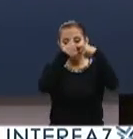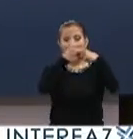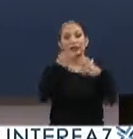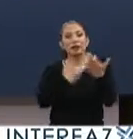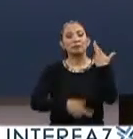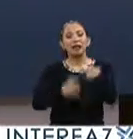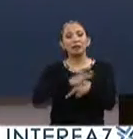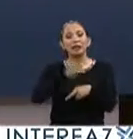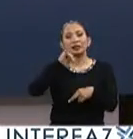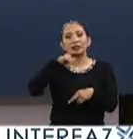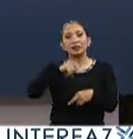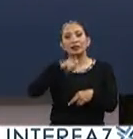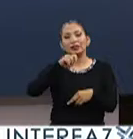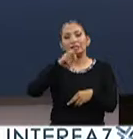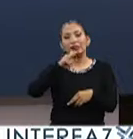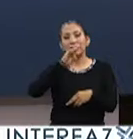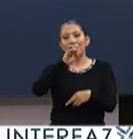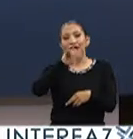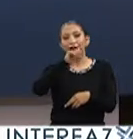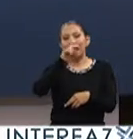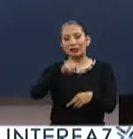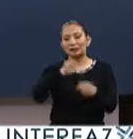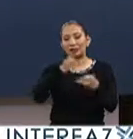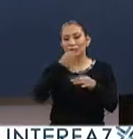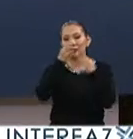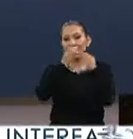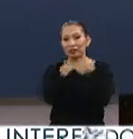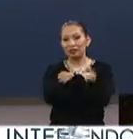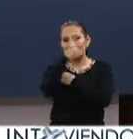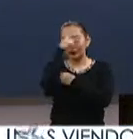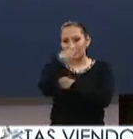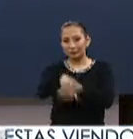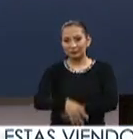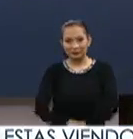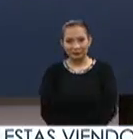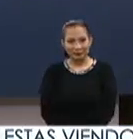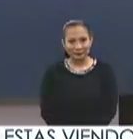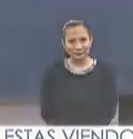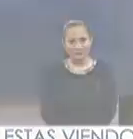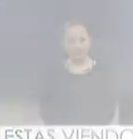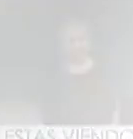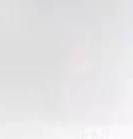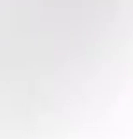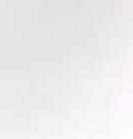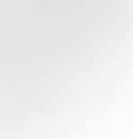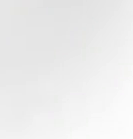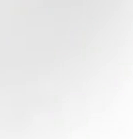Omar. Regresamos con más. Esto es Interfaz de la Agencia Informativa de Educación de México.